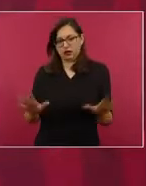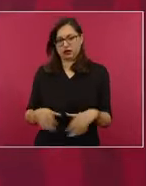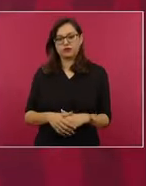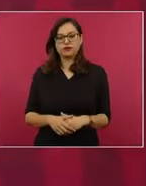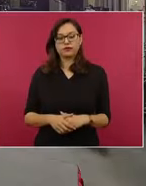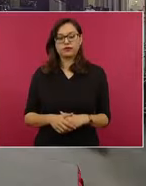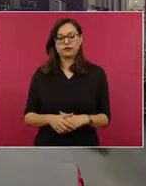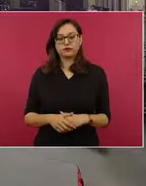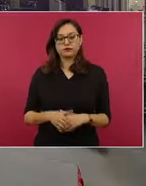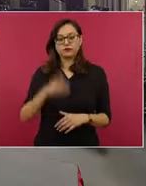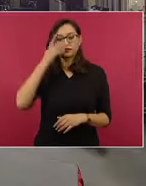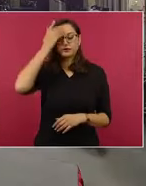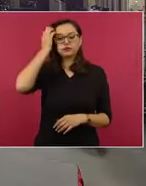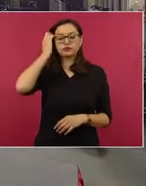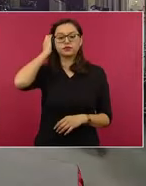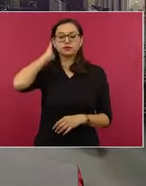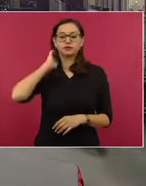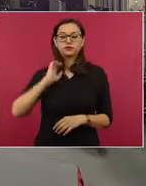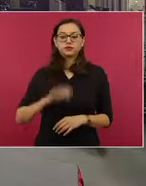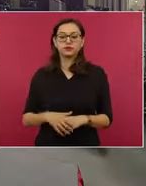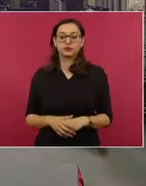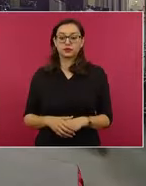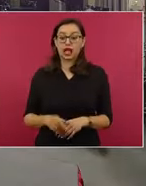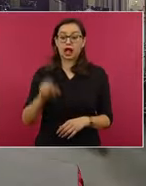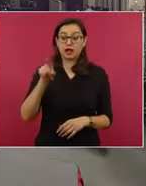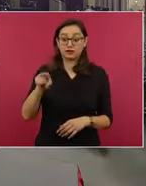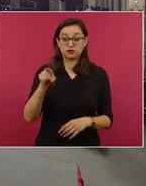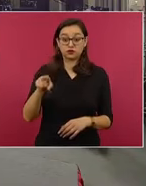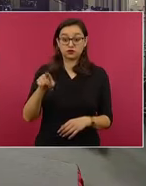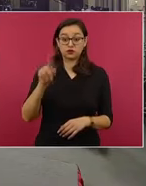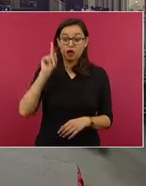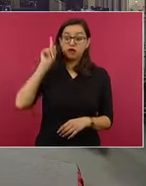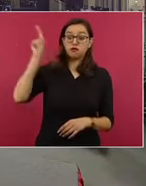Se llegaron a hacer en Italia volantes